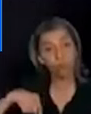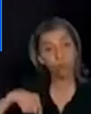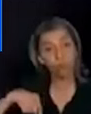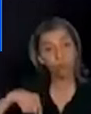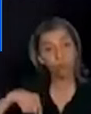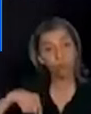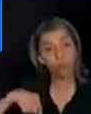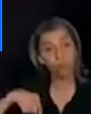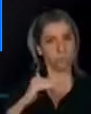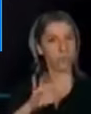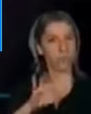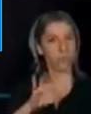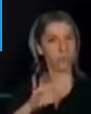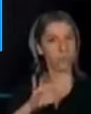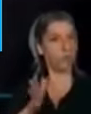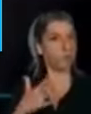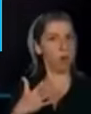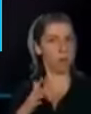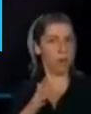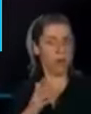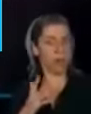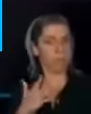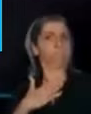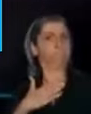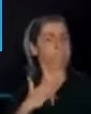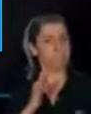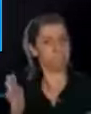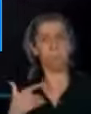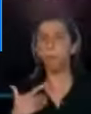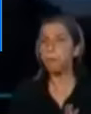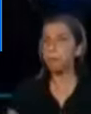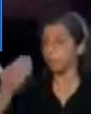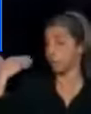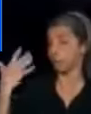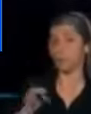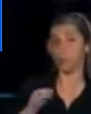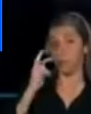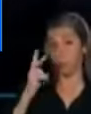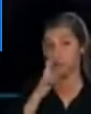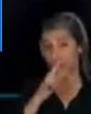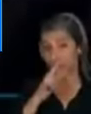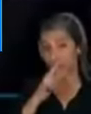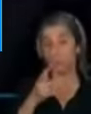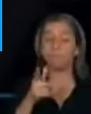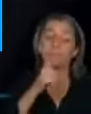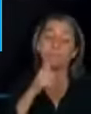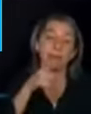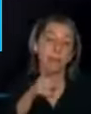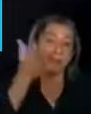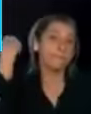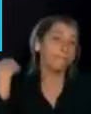comparación con lo que pasó acá en la provincia, en el que tuvimos, digamos, una especie de debate, digo, nos encontramos por lo menos